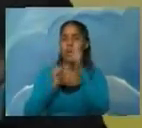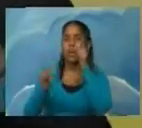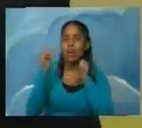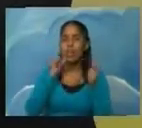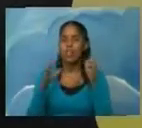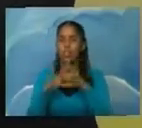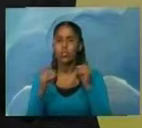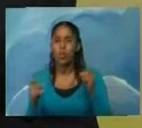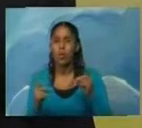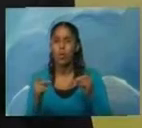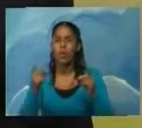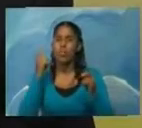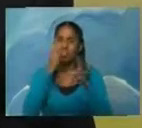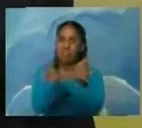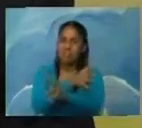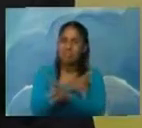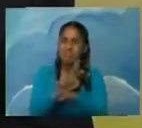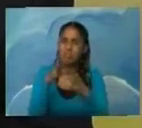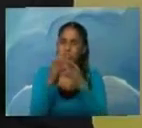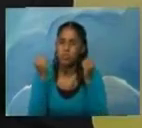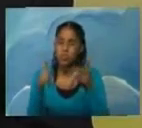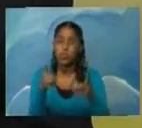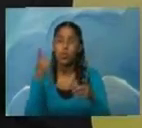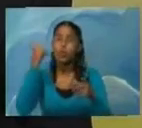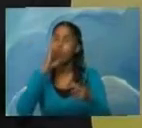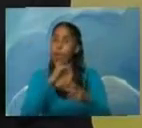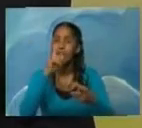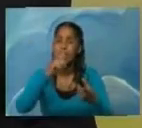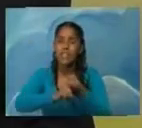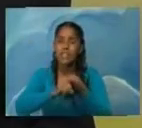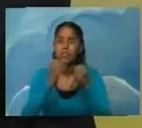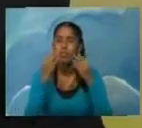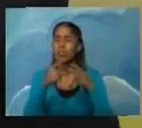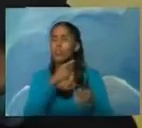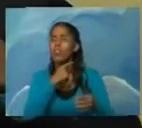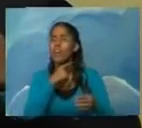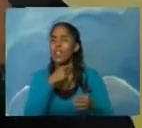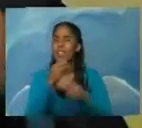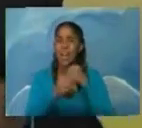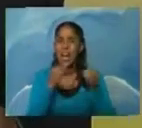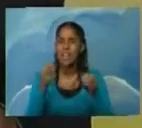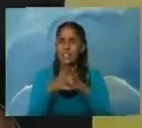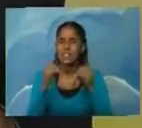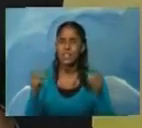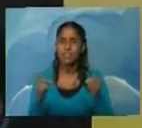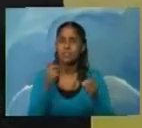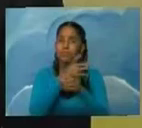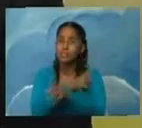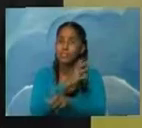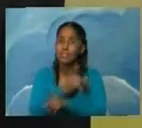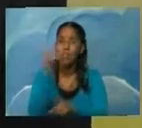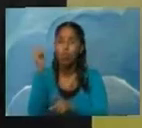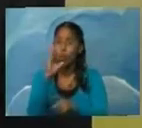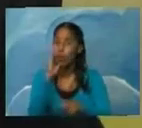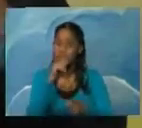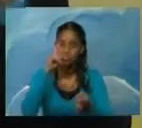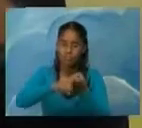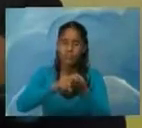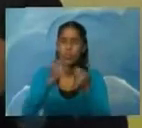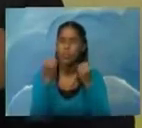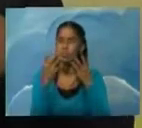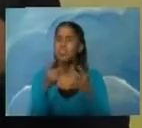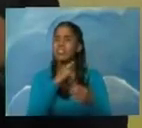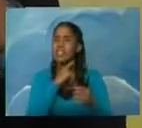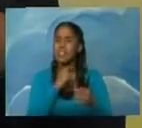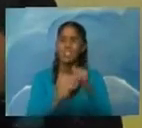la pornografía. ¿Cuánto daño hace a la familia hoy la pornografía? ¿Cuánto daño hace el